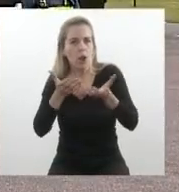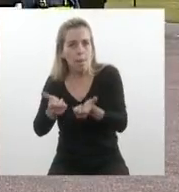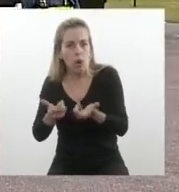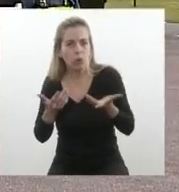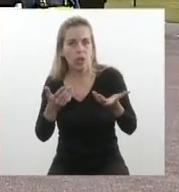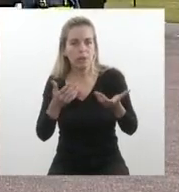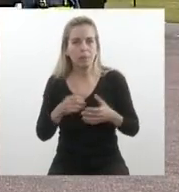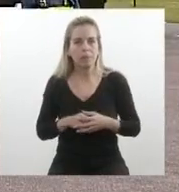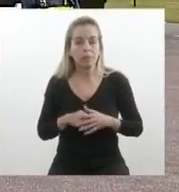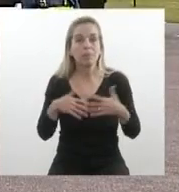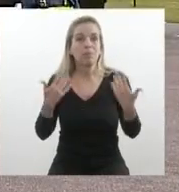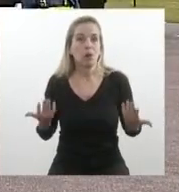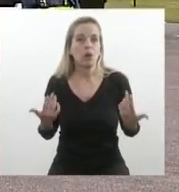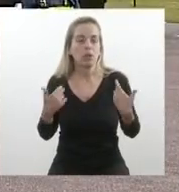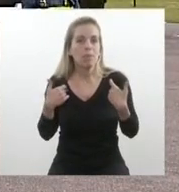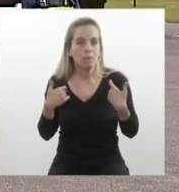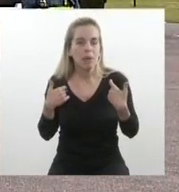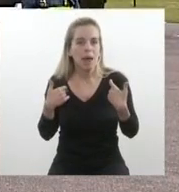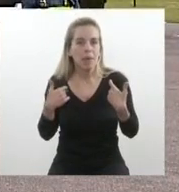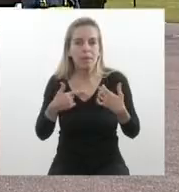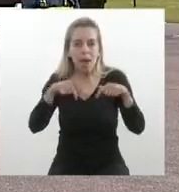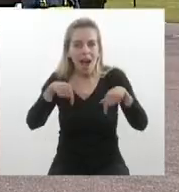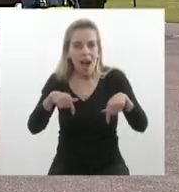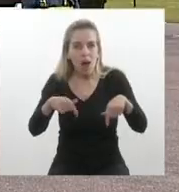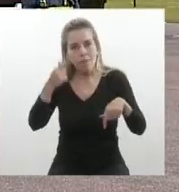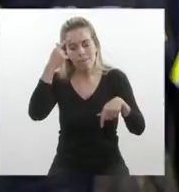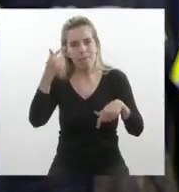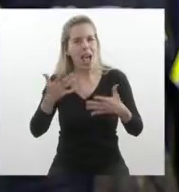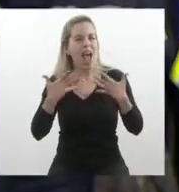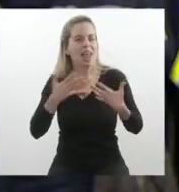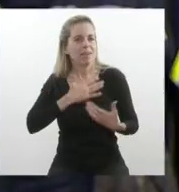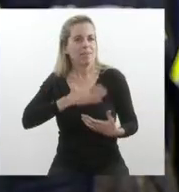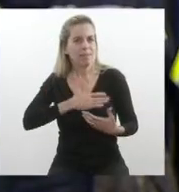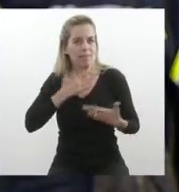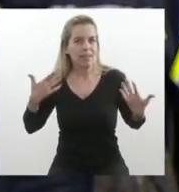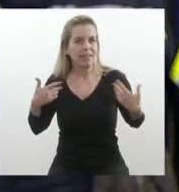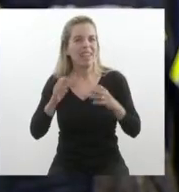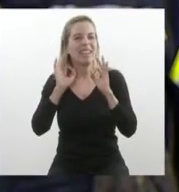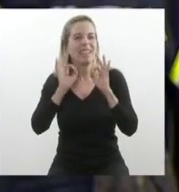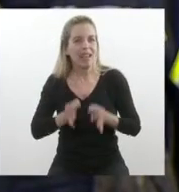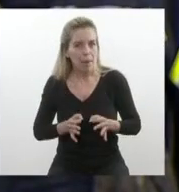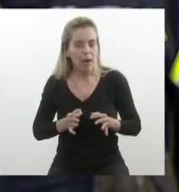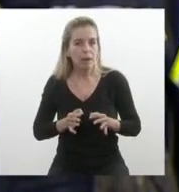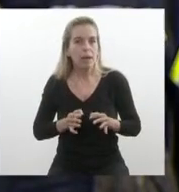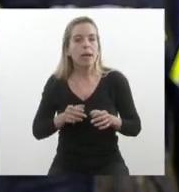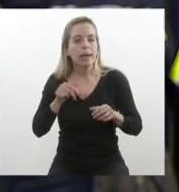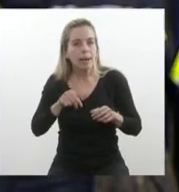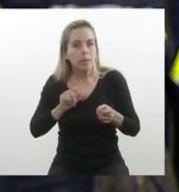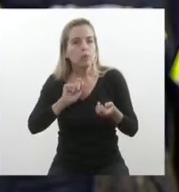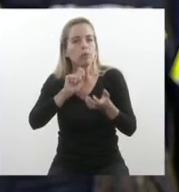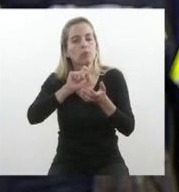Así que tengo para mí en este momento una enorme alegría de saber que estamos